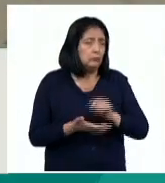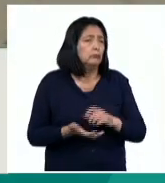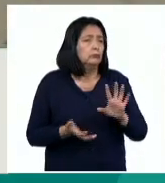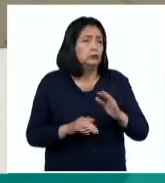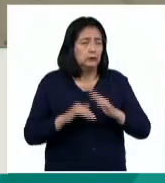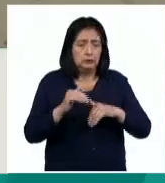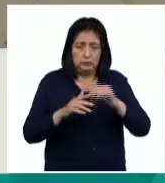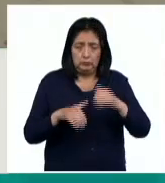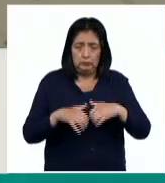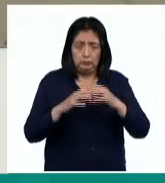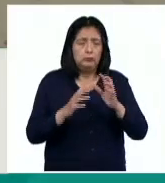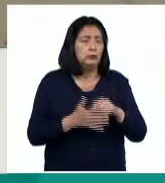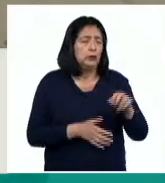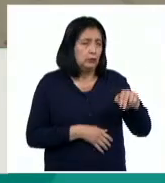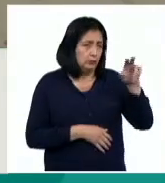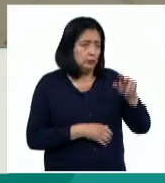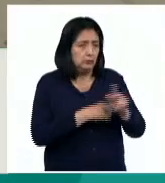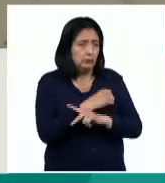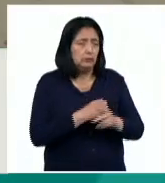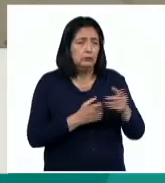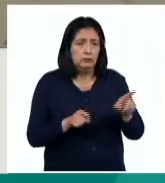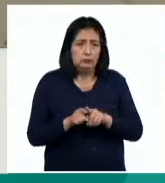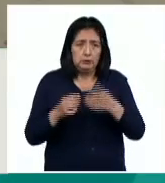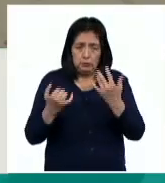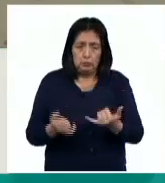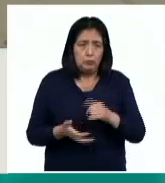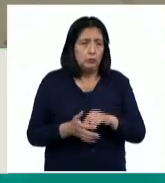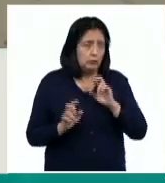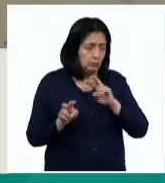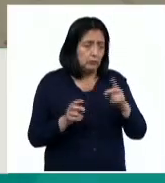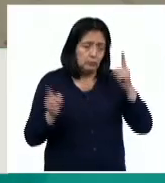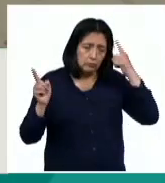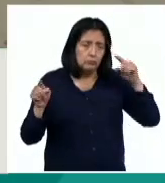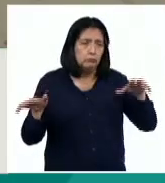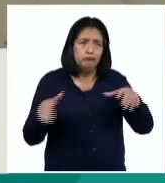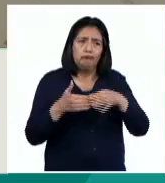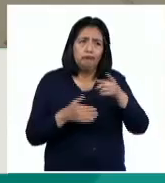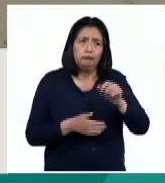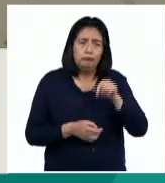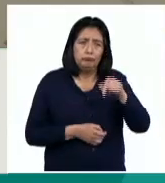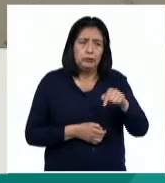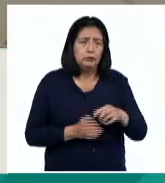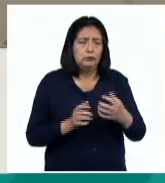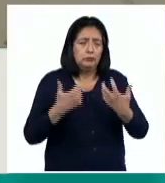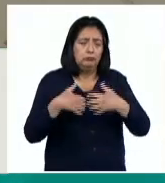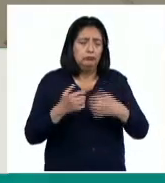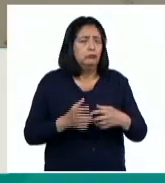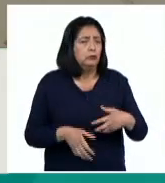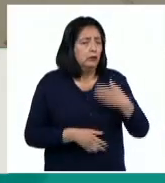la reconstrucción con cambios del norte de nuestro país. Bueno, así también el día de hoy se está viendo un convenio mucho más específico para estos ventiladores